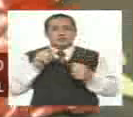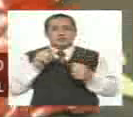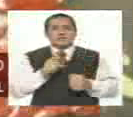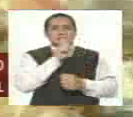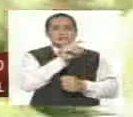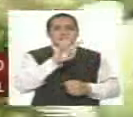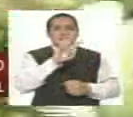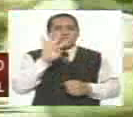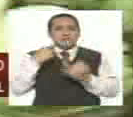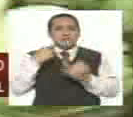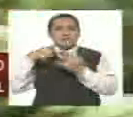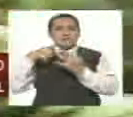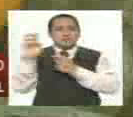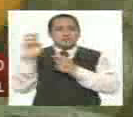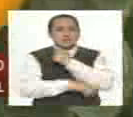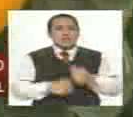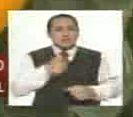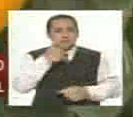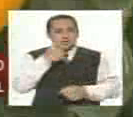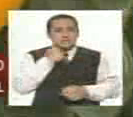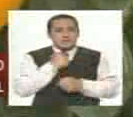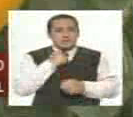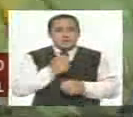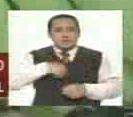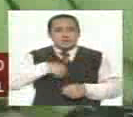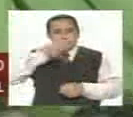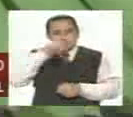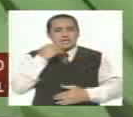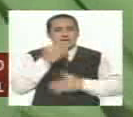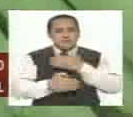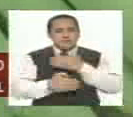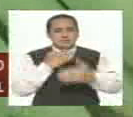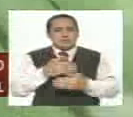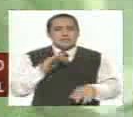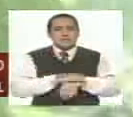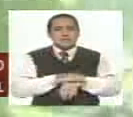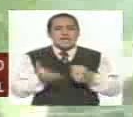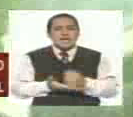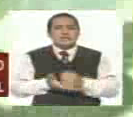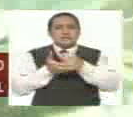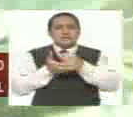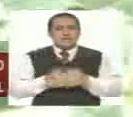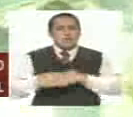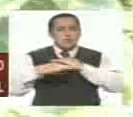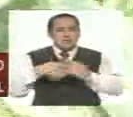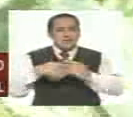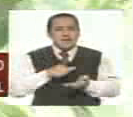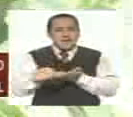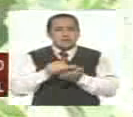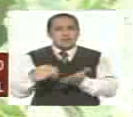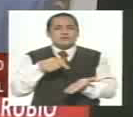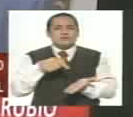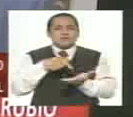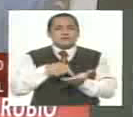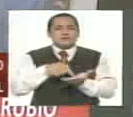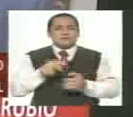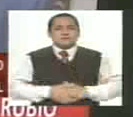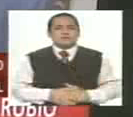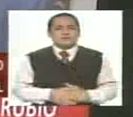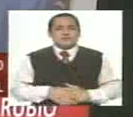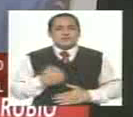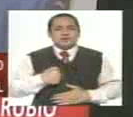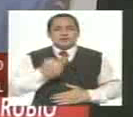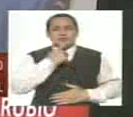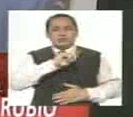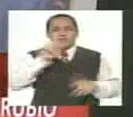144 países. El buen desempeño del Perú se encuentra asociado a la estabilidad y sostenibilidad del gasto y endeudamiento. Uno es